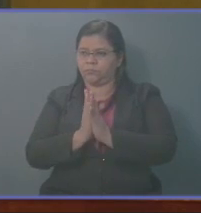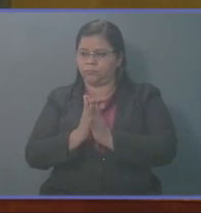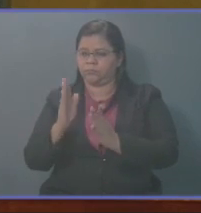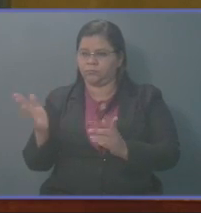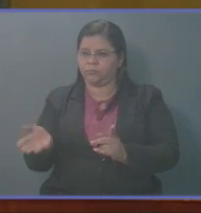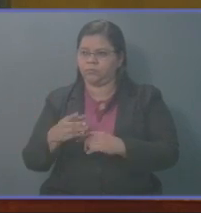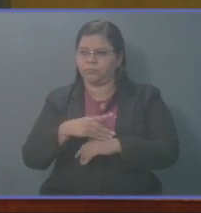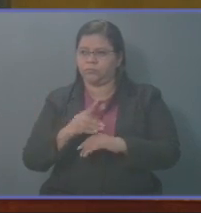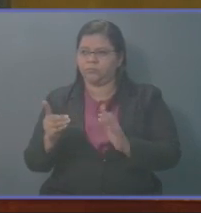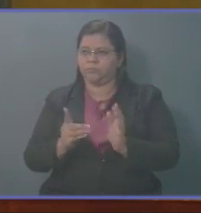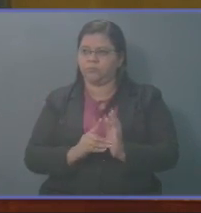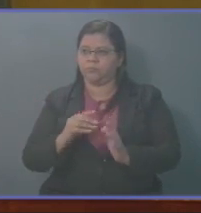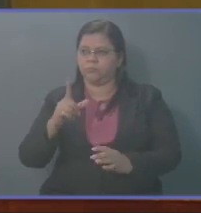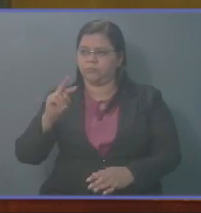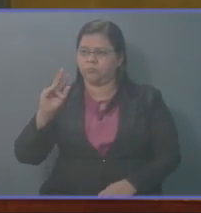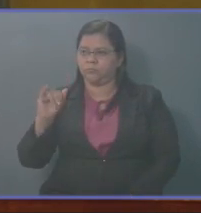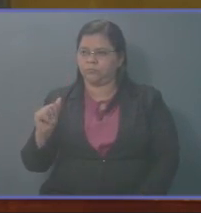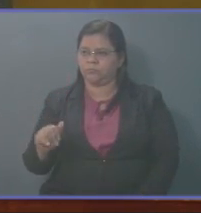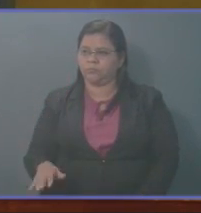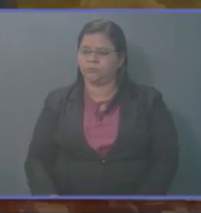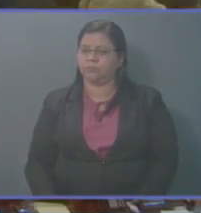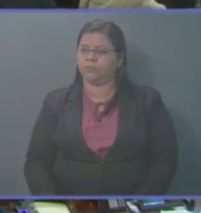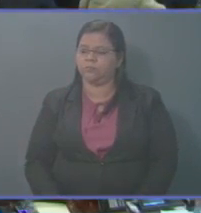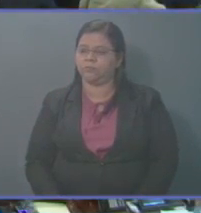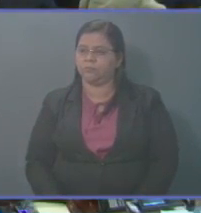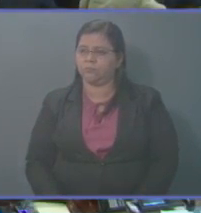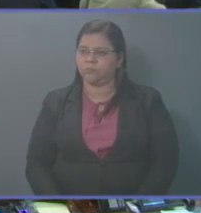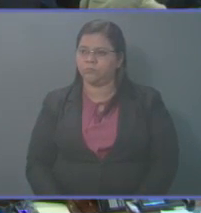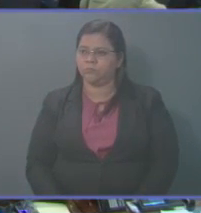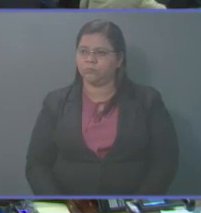Use la palabra la diputada Lucía de León.